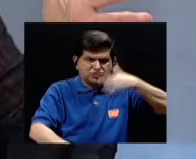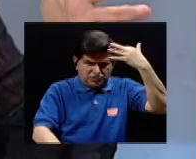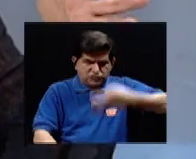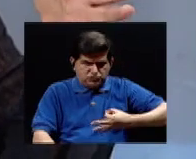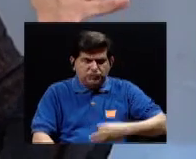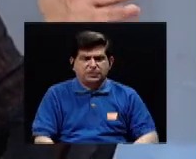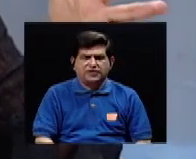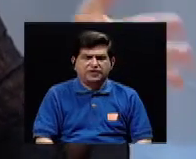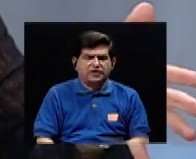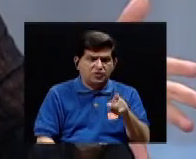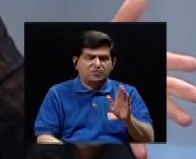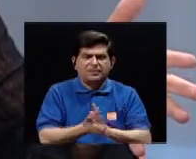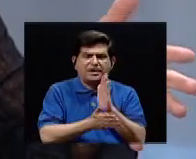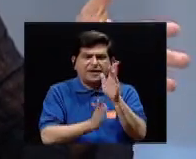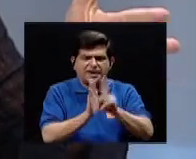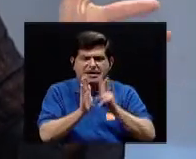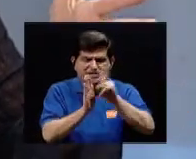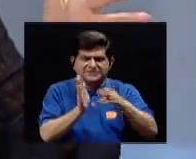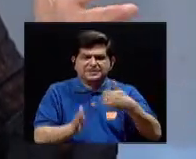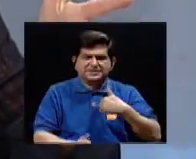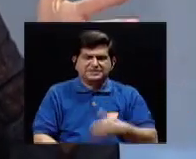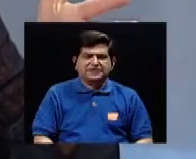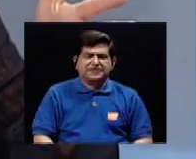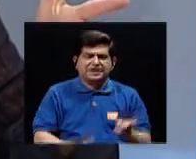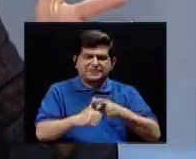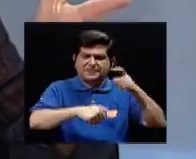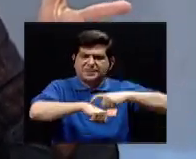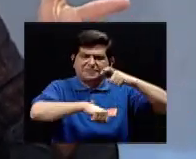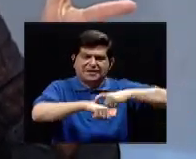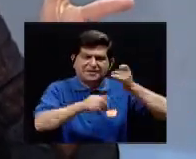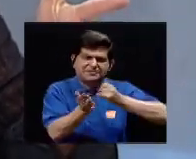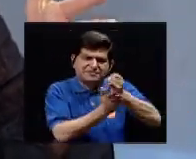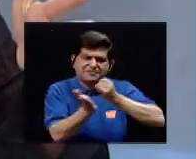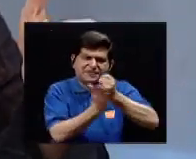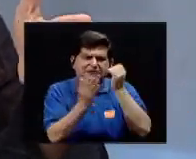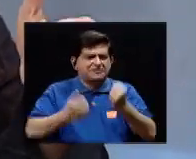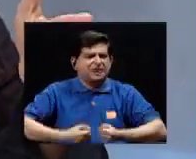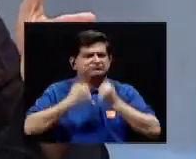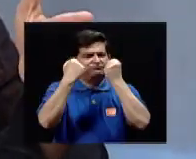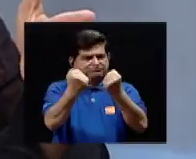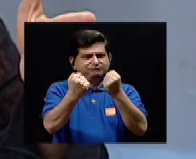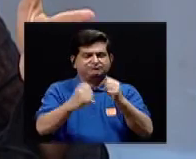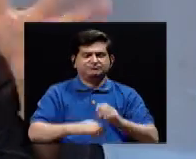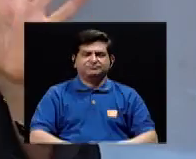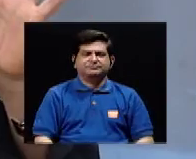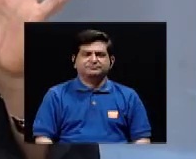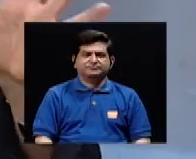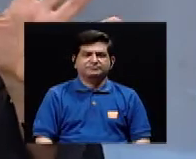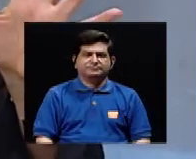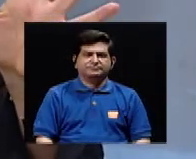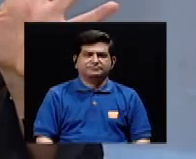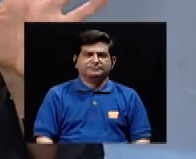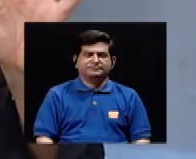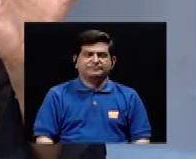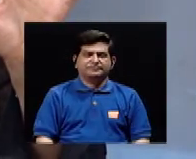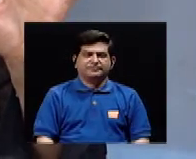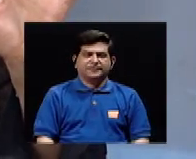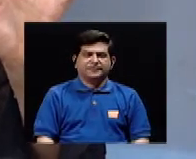creo que para este documental tuvimos una fase previa de investigación muy fuerte.